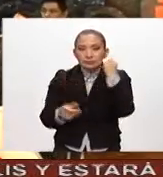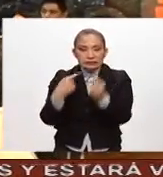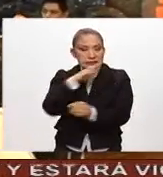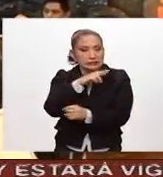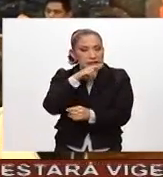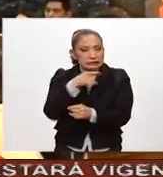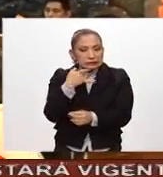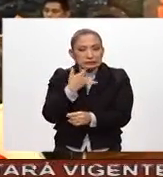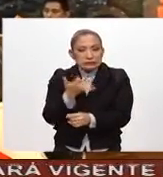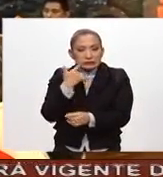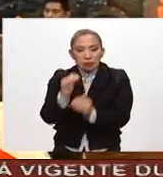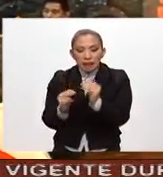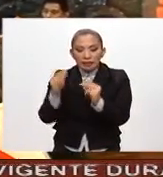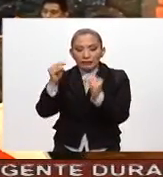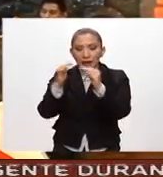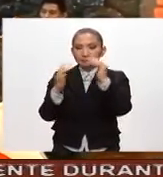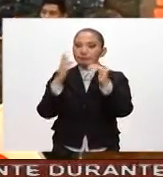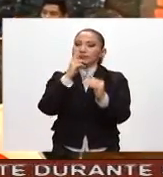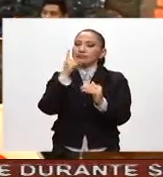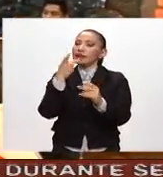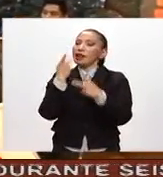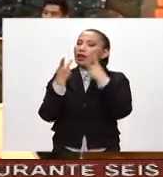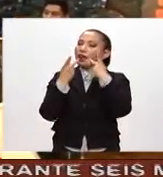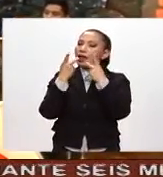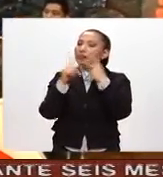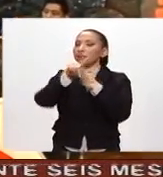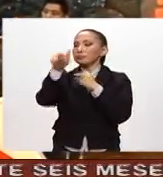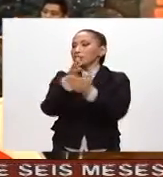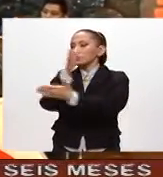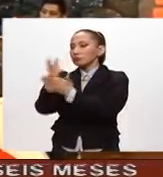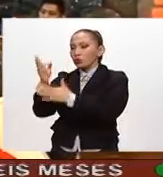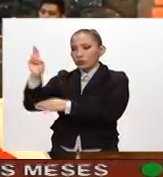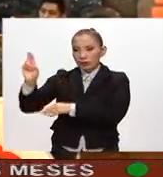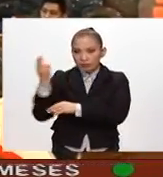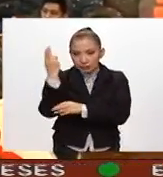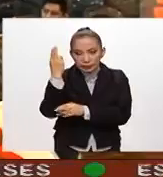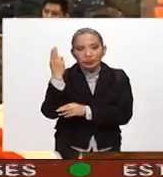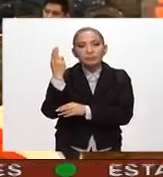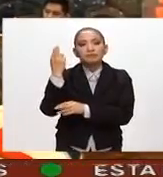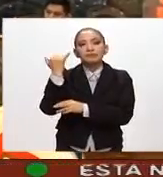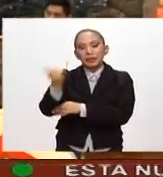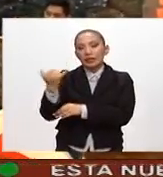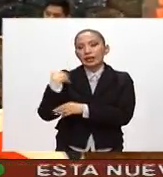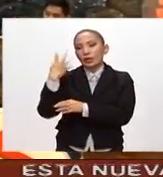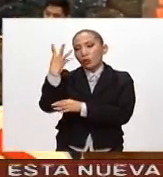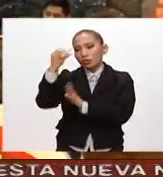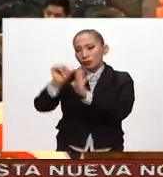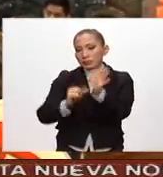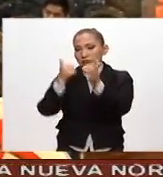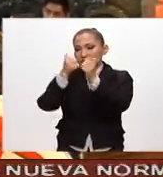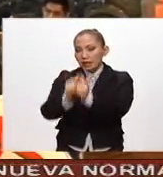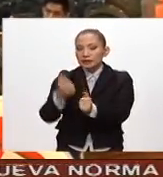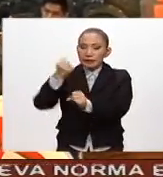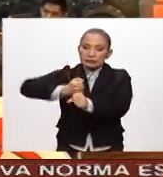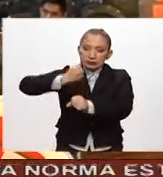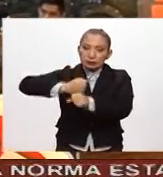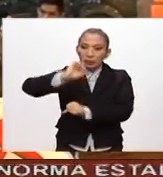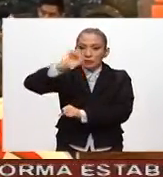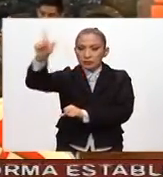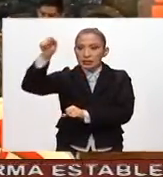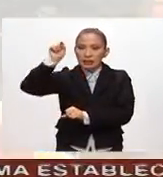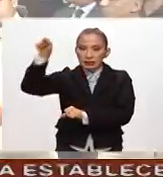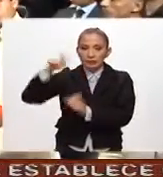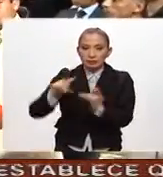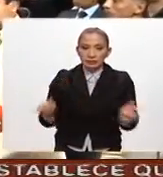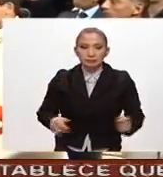intensivas para subir tu nivel y ya después te vas a la universidad y los últimos 4 meses pues son de prácticas profesionales